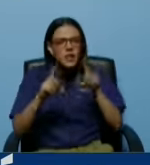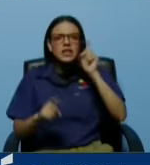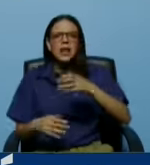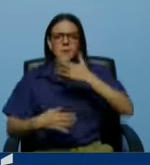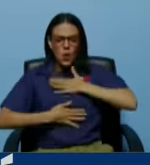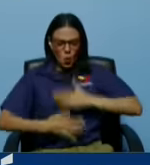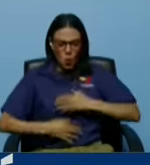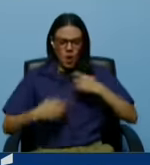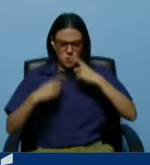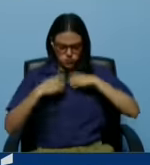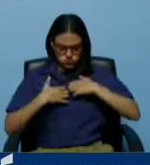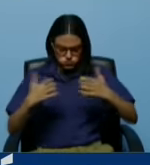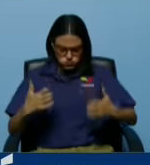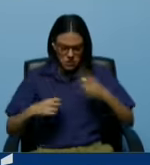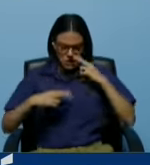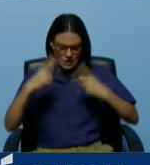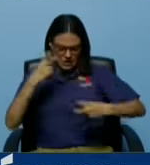entrevista,